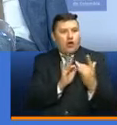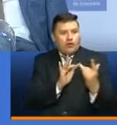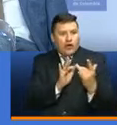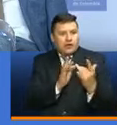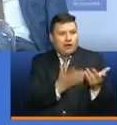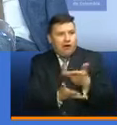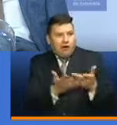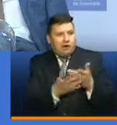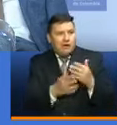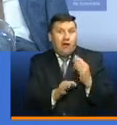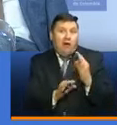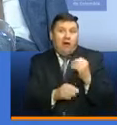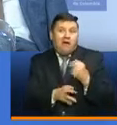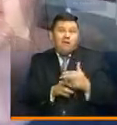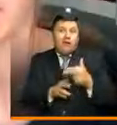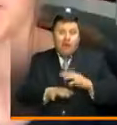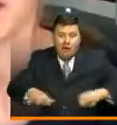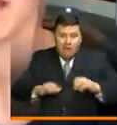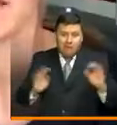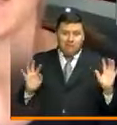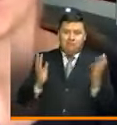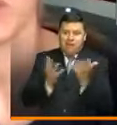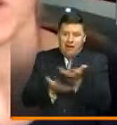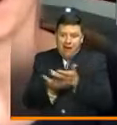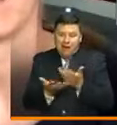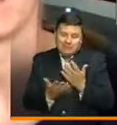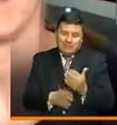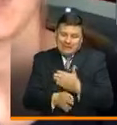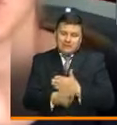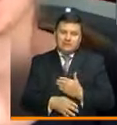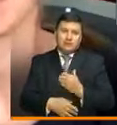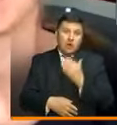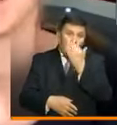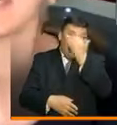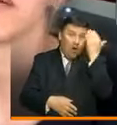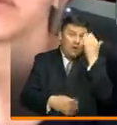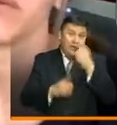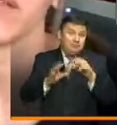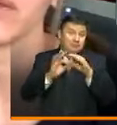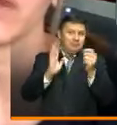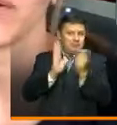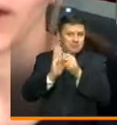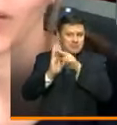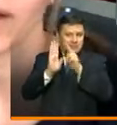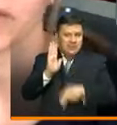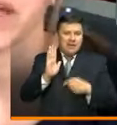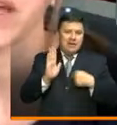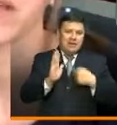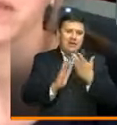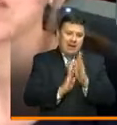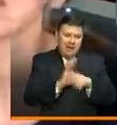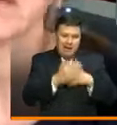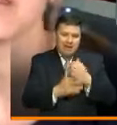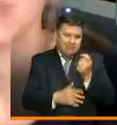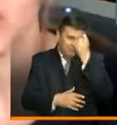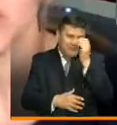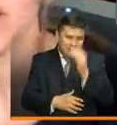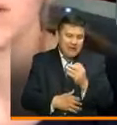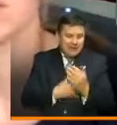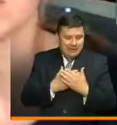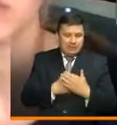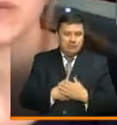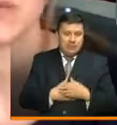volver a actividades que queremos retomar, sin olvidar las medidas preventivas que ya venimos hablando del lavado de manos. Entonces, desde